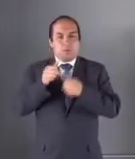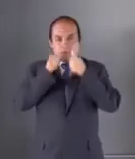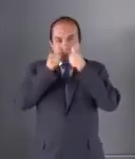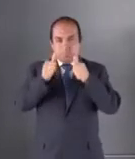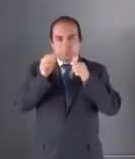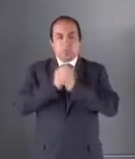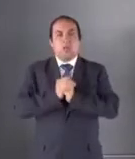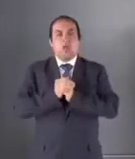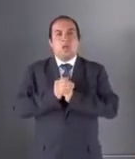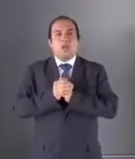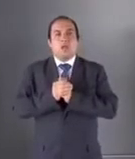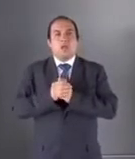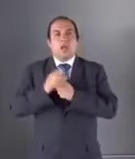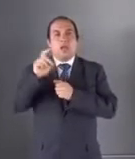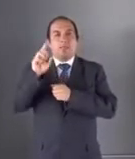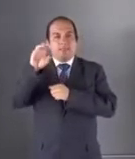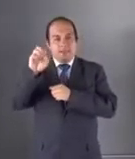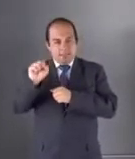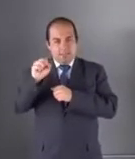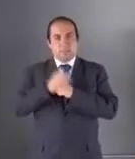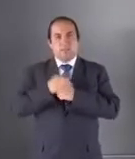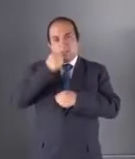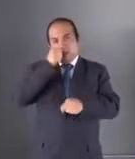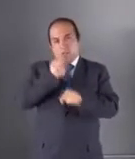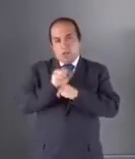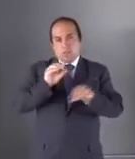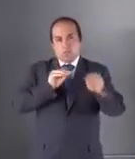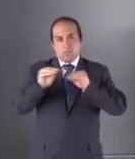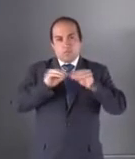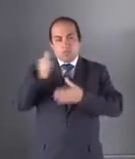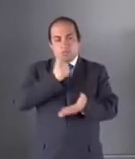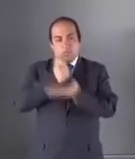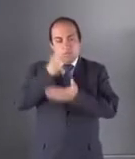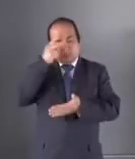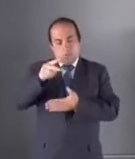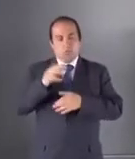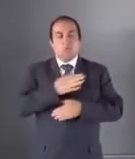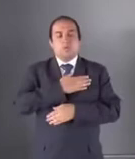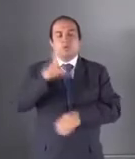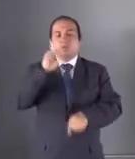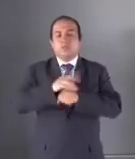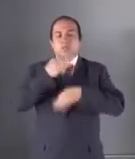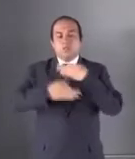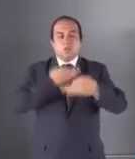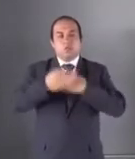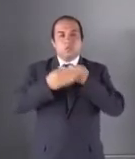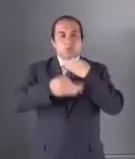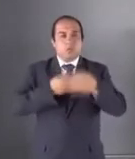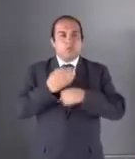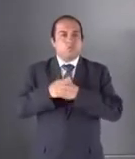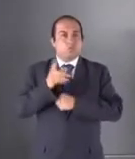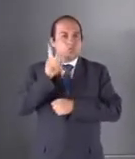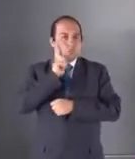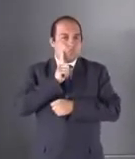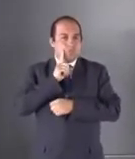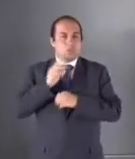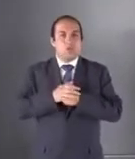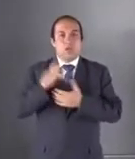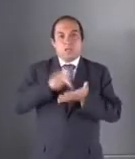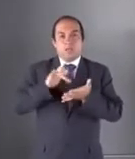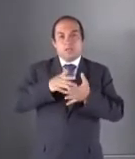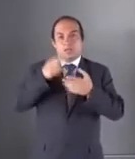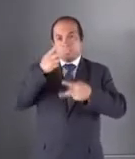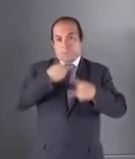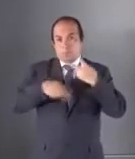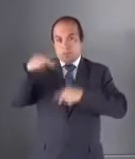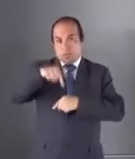de Movilidad de la Ciudad de México. Buenos días a todas y a todos, muchas gracias por estar aquí.